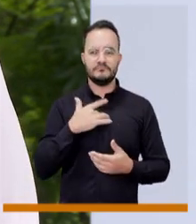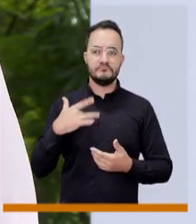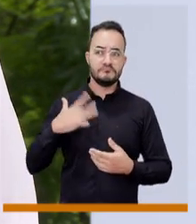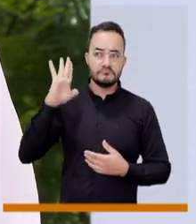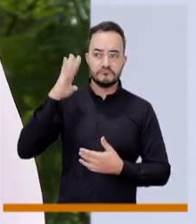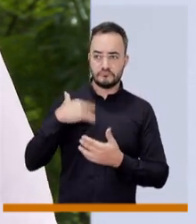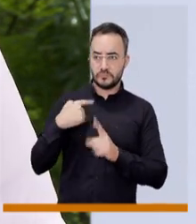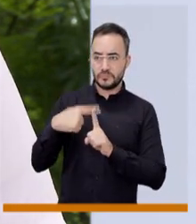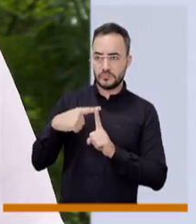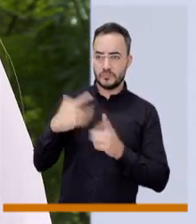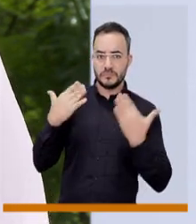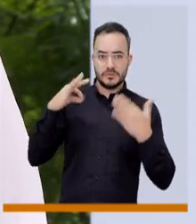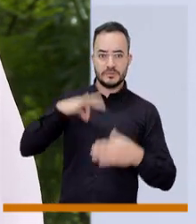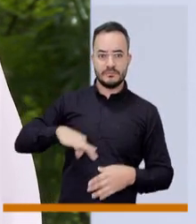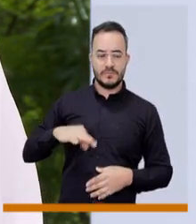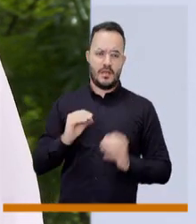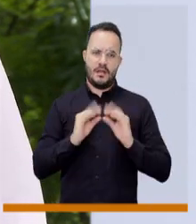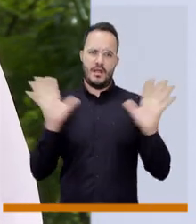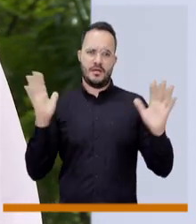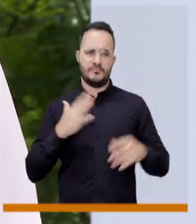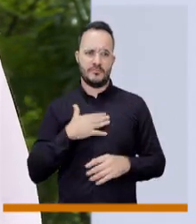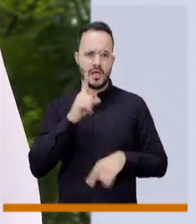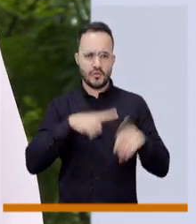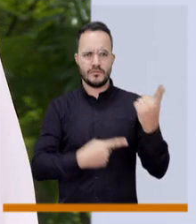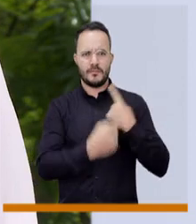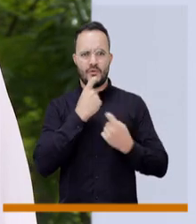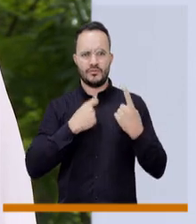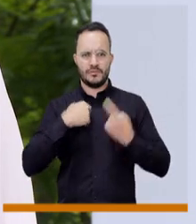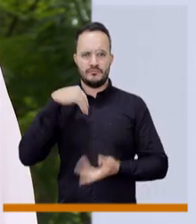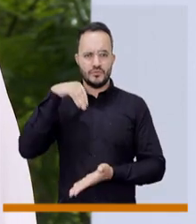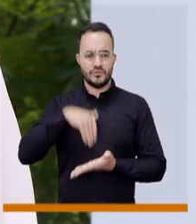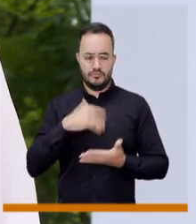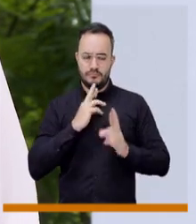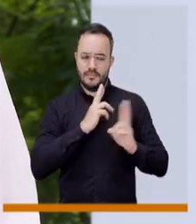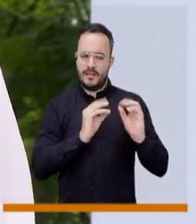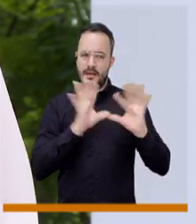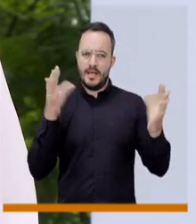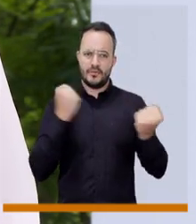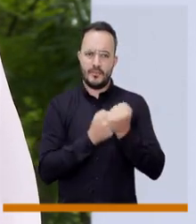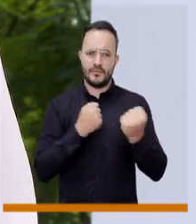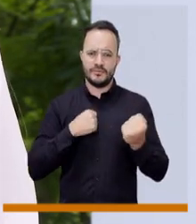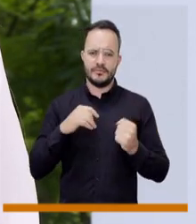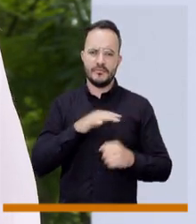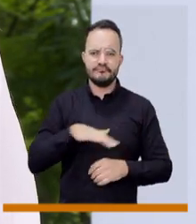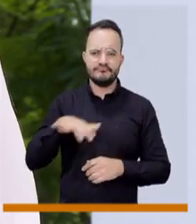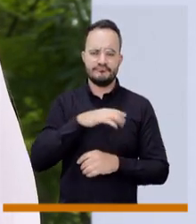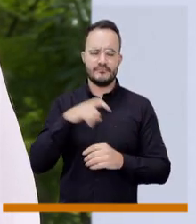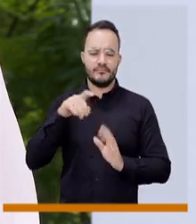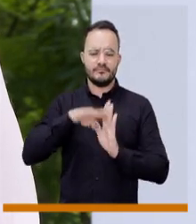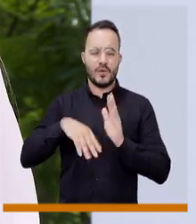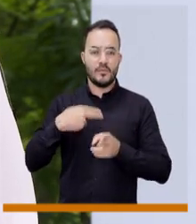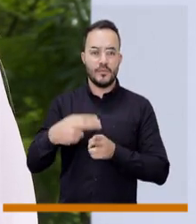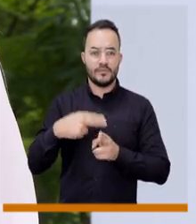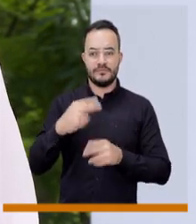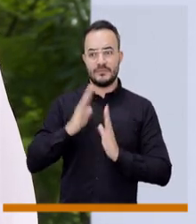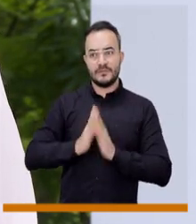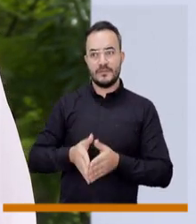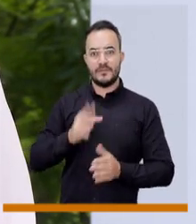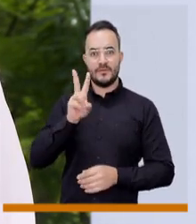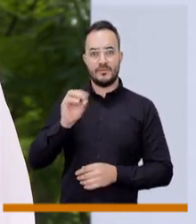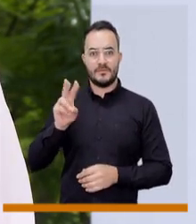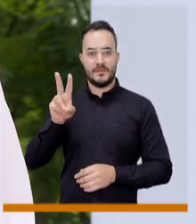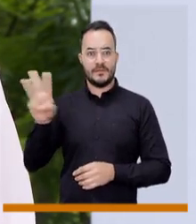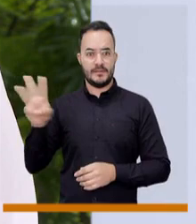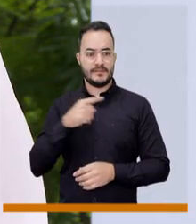sector solidario cuál va a ser nuestra postura. Por supuesto que también las vamos a aprobar, se vencen ahorita también en diciembre